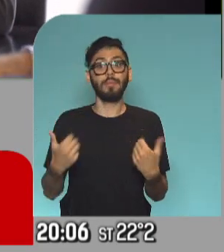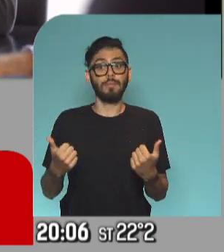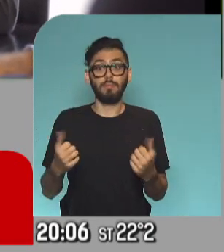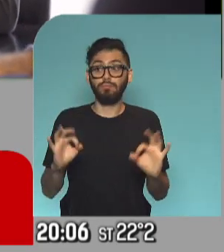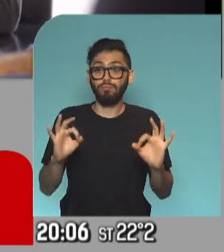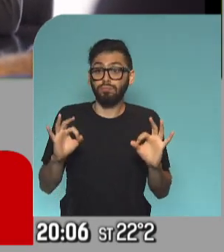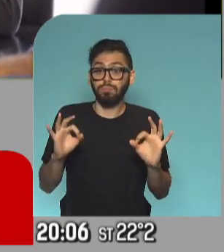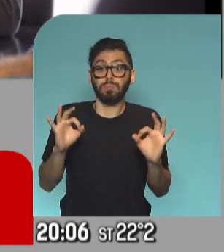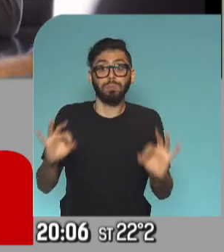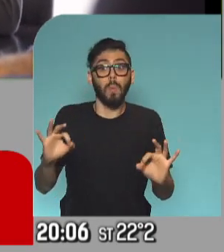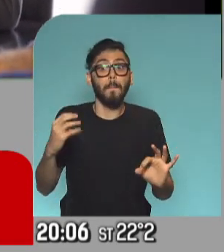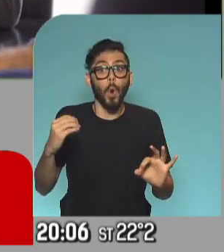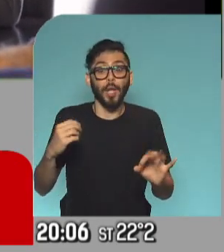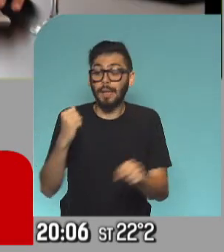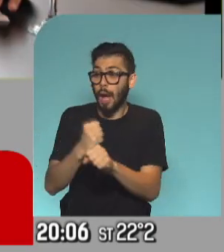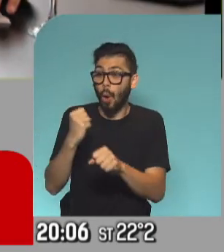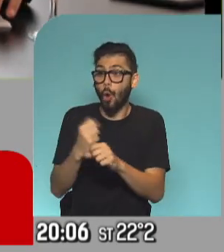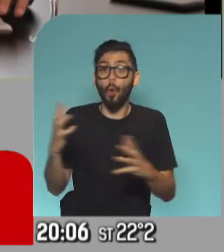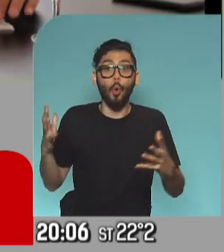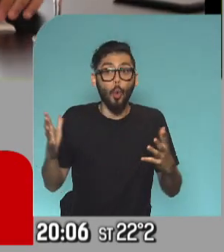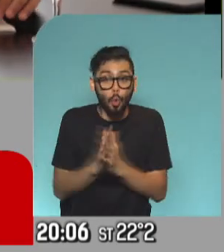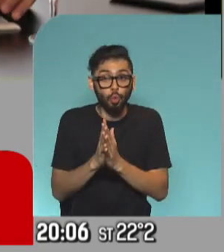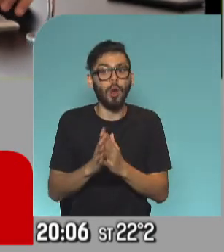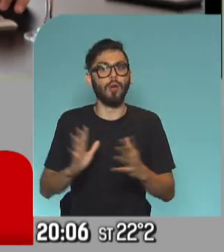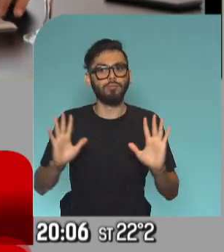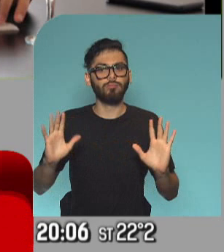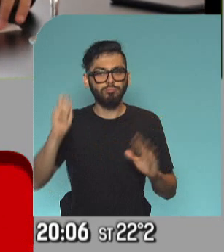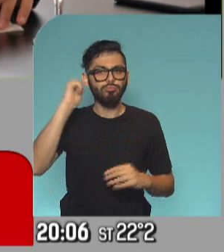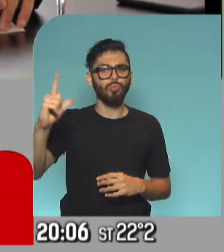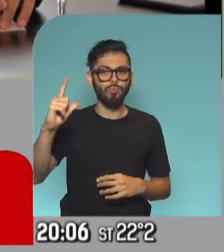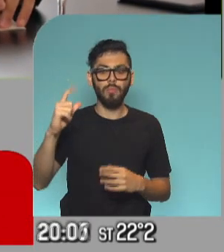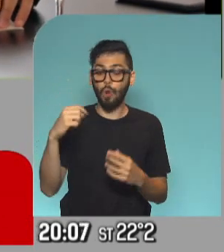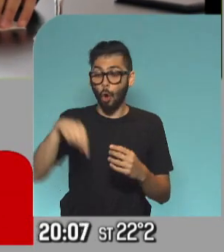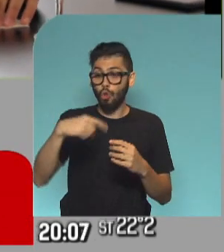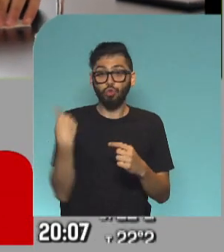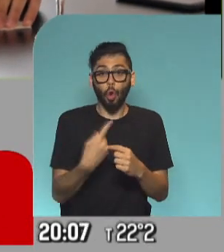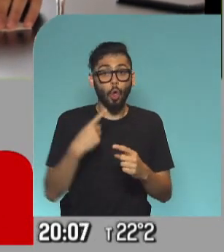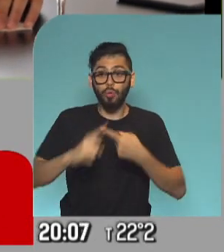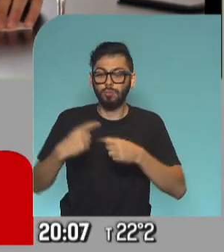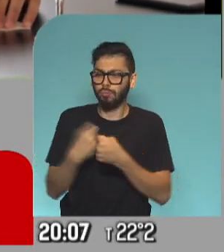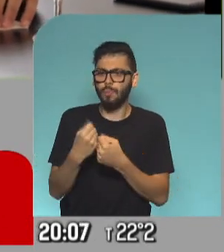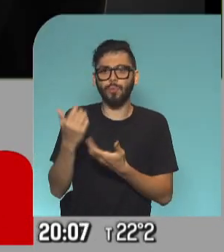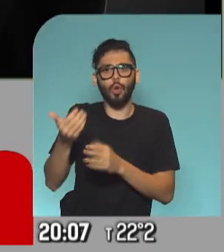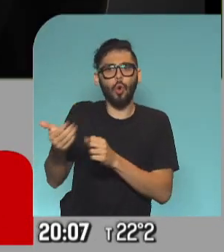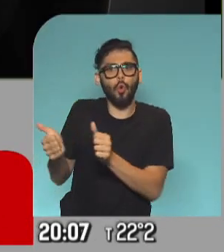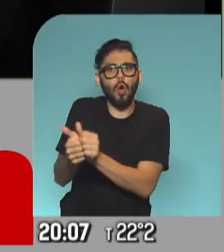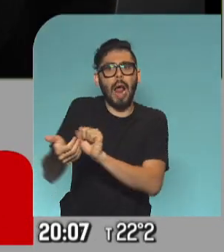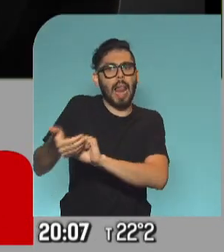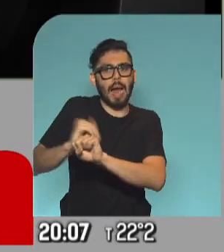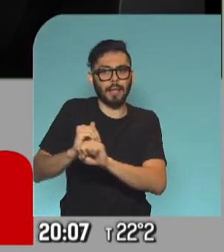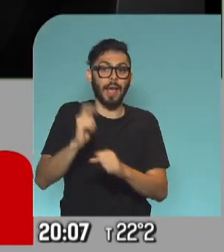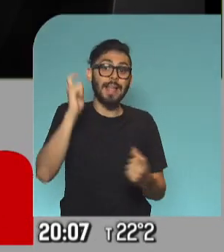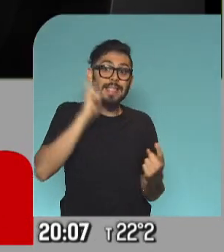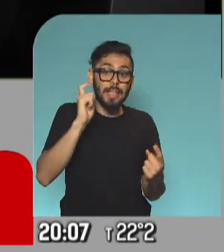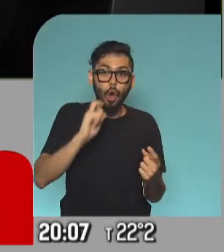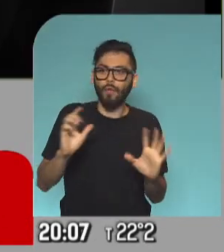buena parte por este trabajo mancomunado que hoy coincidimos, dice el presidente, con Horacio Rodríguez Larreta y con Axel Kicillof de lo